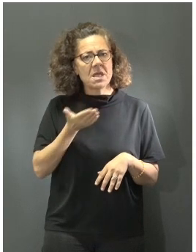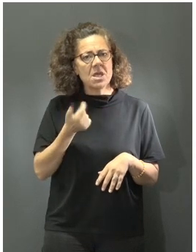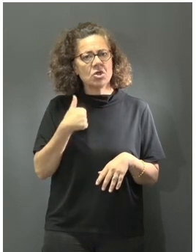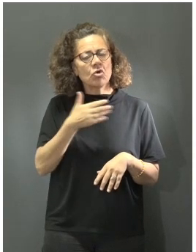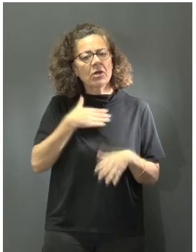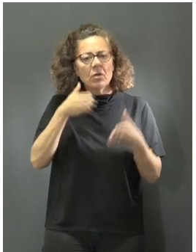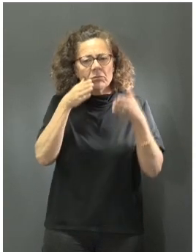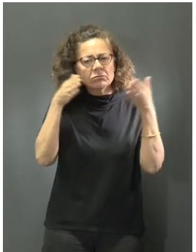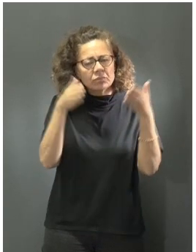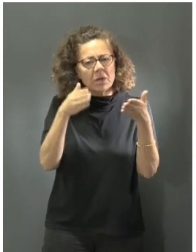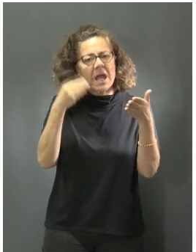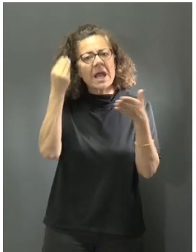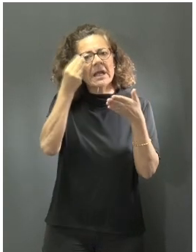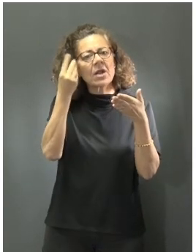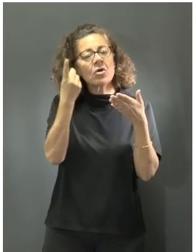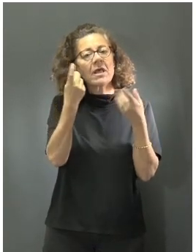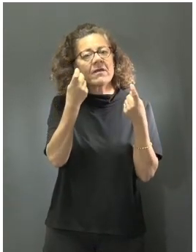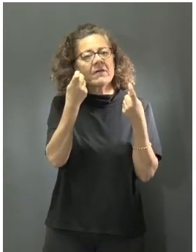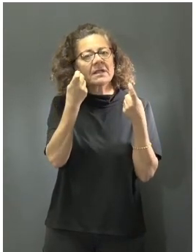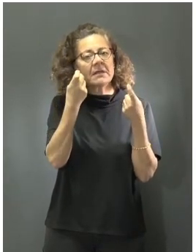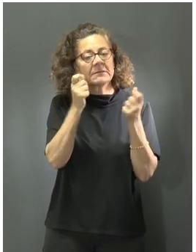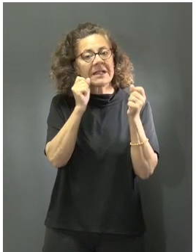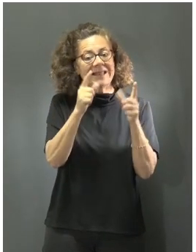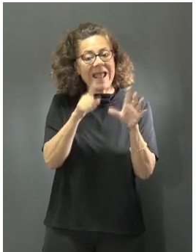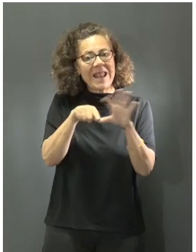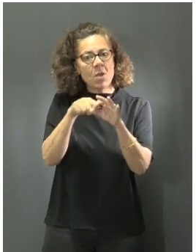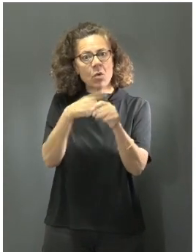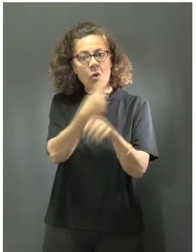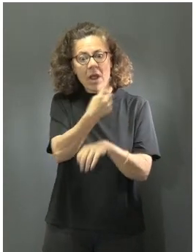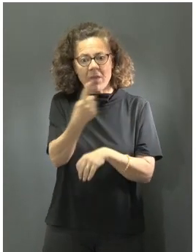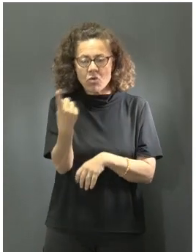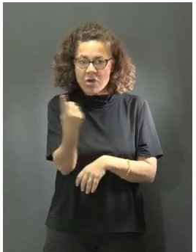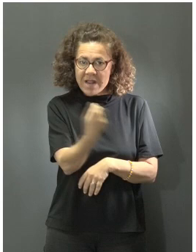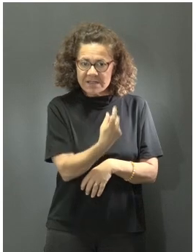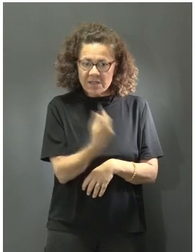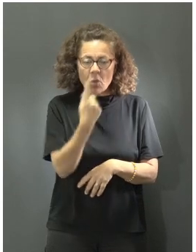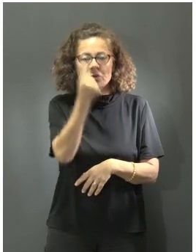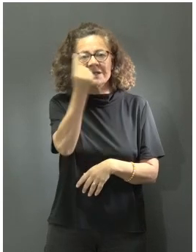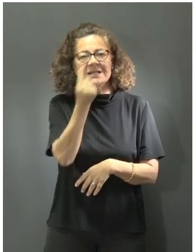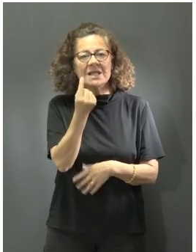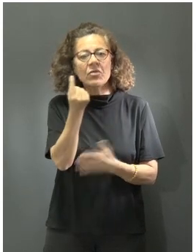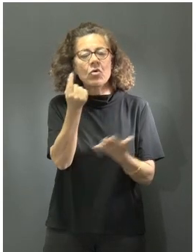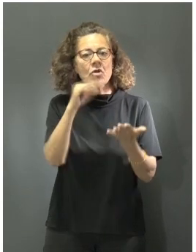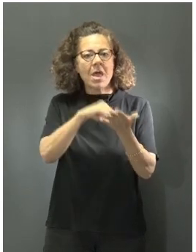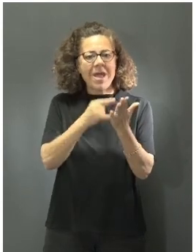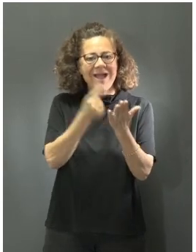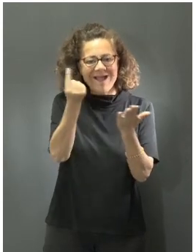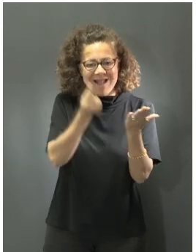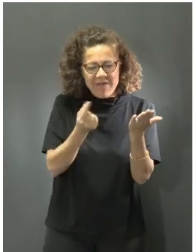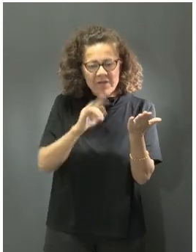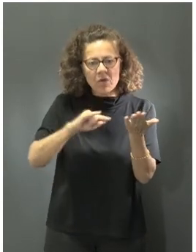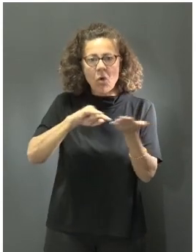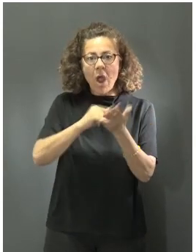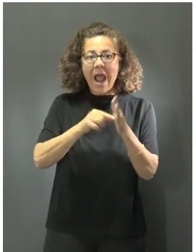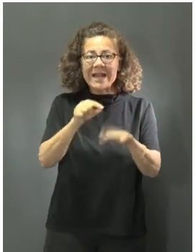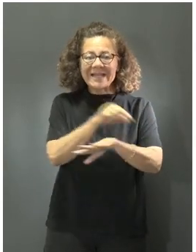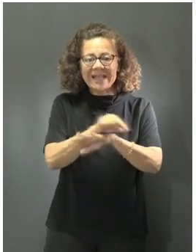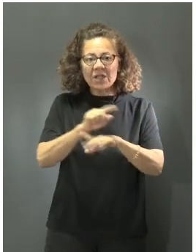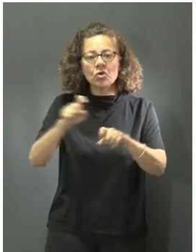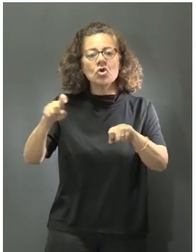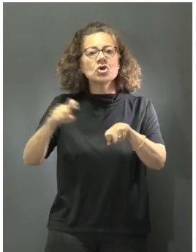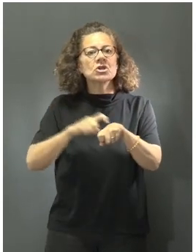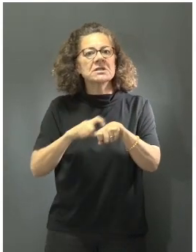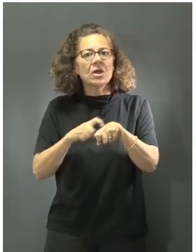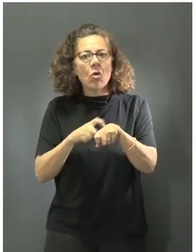la atención, ¿no? O sea, creo que hay que darle el hueco que cada uno tiene, ¿no? O sea, un diseñador gráfico, un arquitecto, un psicólogo,